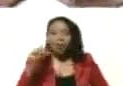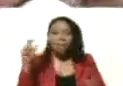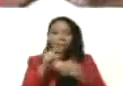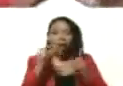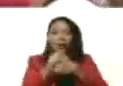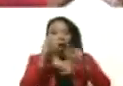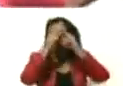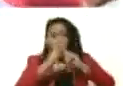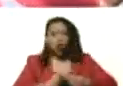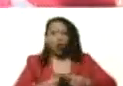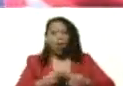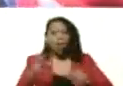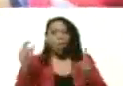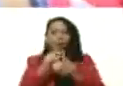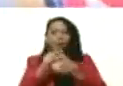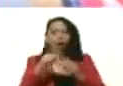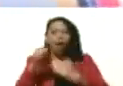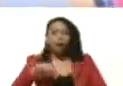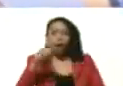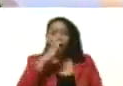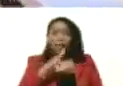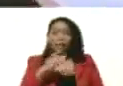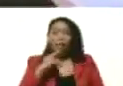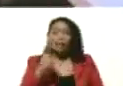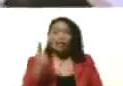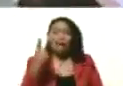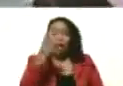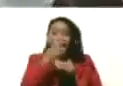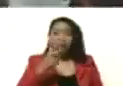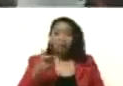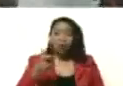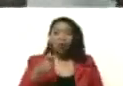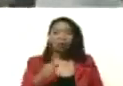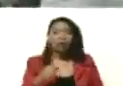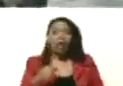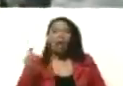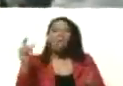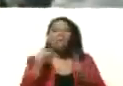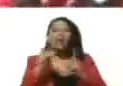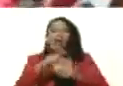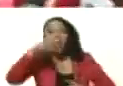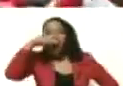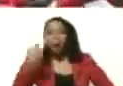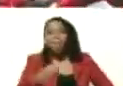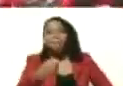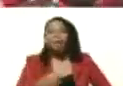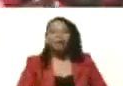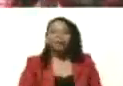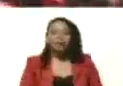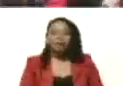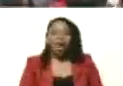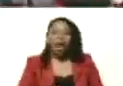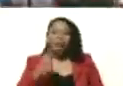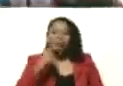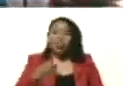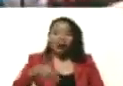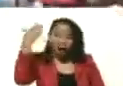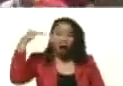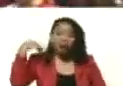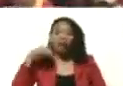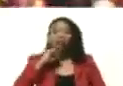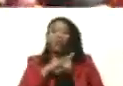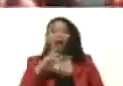honor. Aquí en Barinas le decían antes a la gente, ¿verdad? Palabra de hombre. Eso lo decían antes, ¿verdad? Los